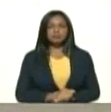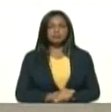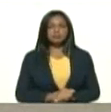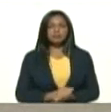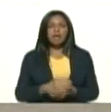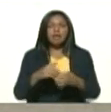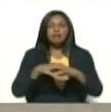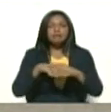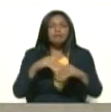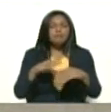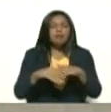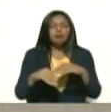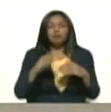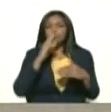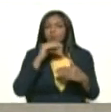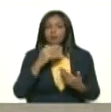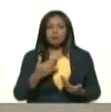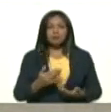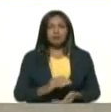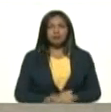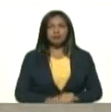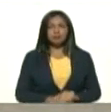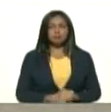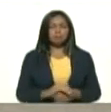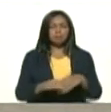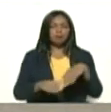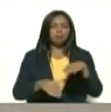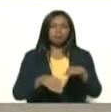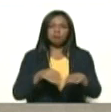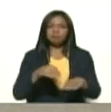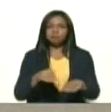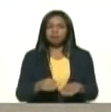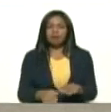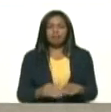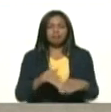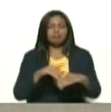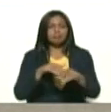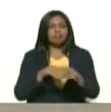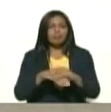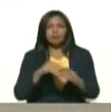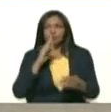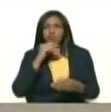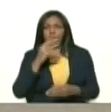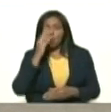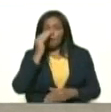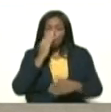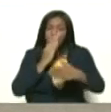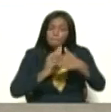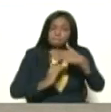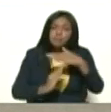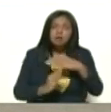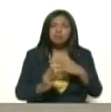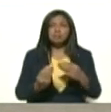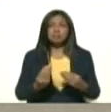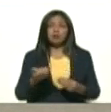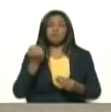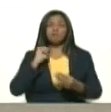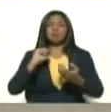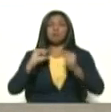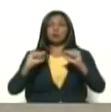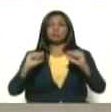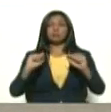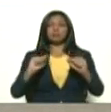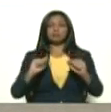descalzo, de a pie. Mandó a un humilde, a un rebelde, a